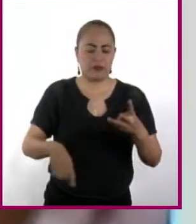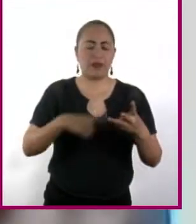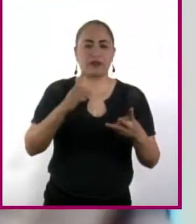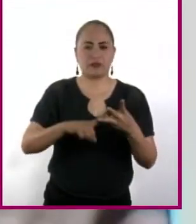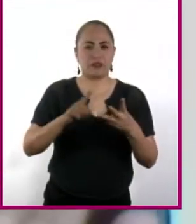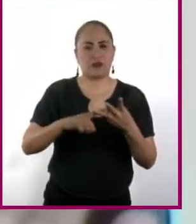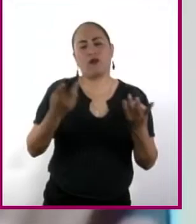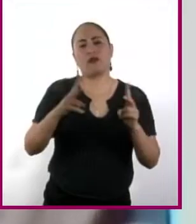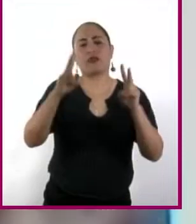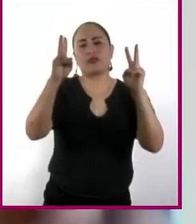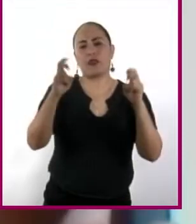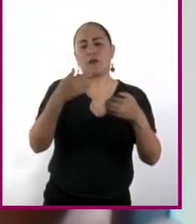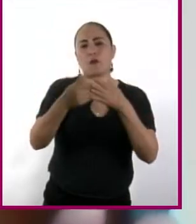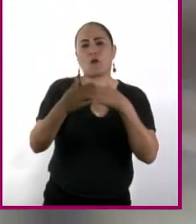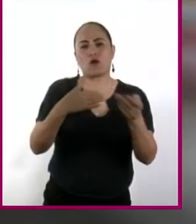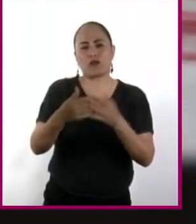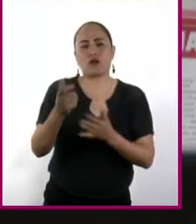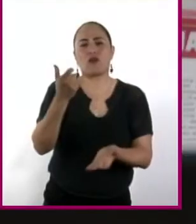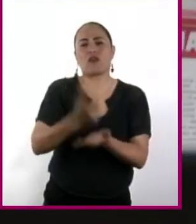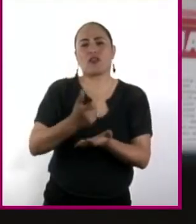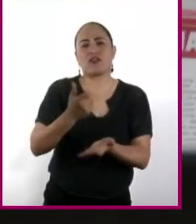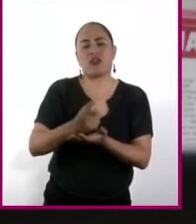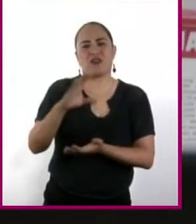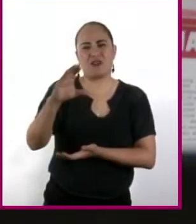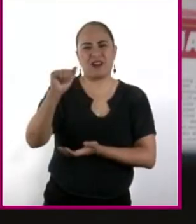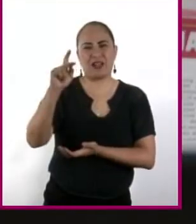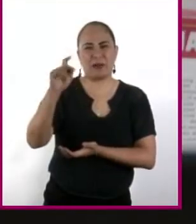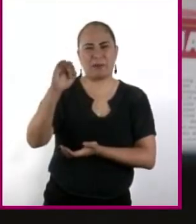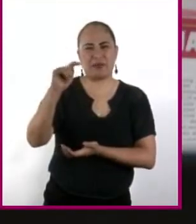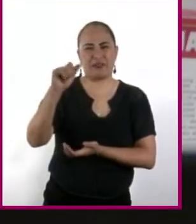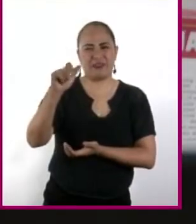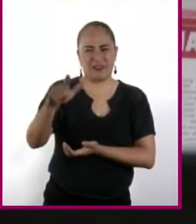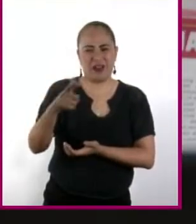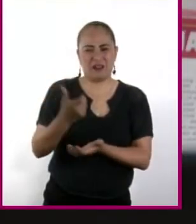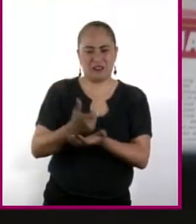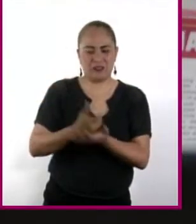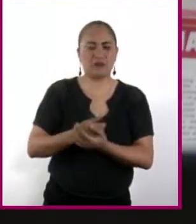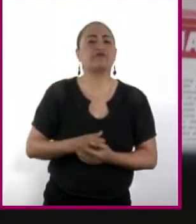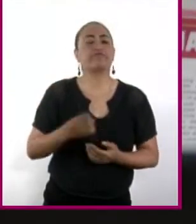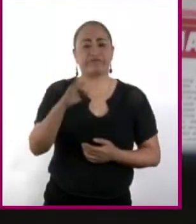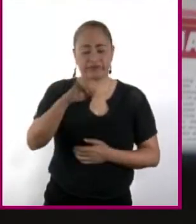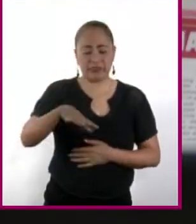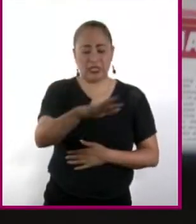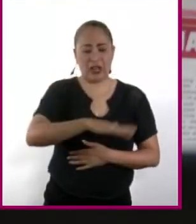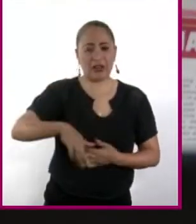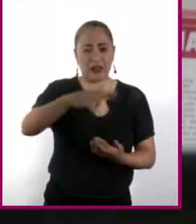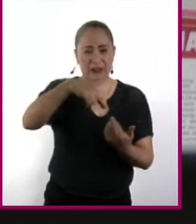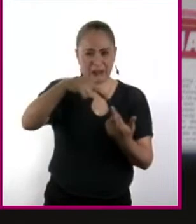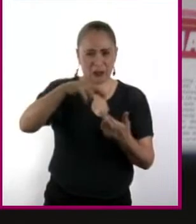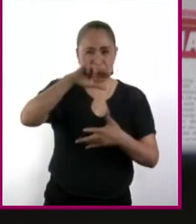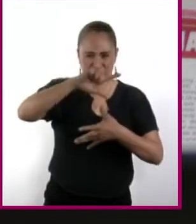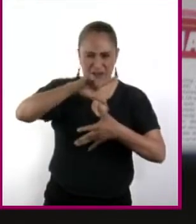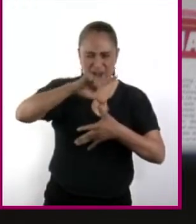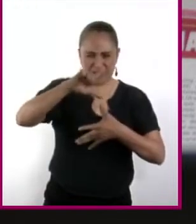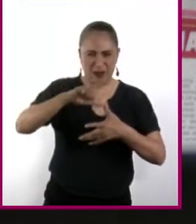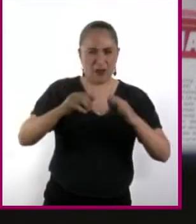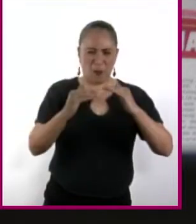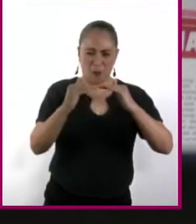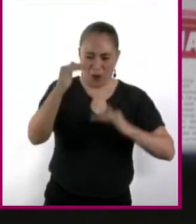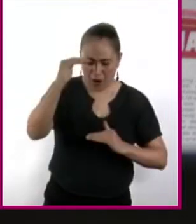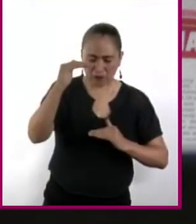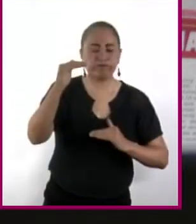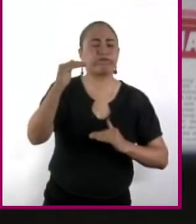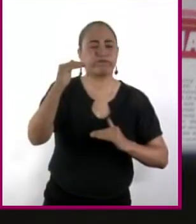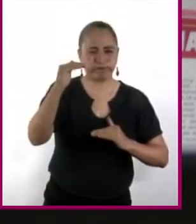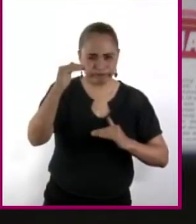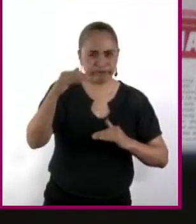actual del capital financiero. Por mucho, las inequidades sociales en esta región del mundo han sido determinantes, no solo para